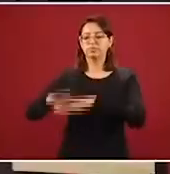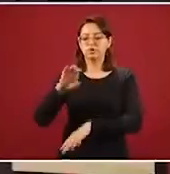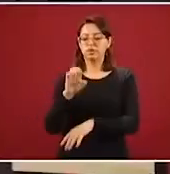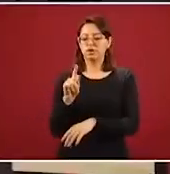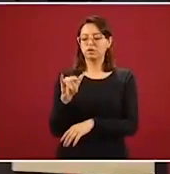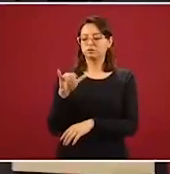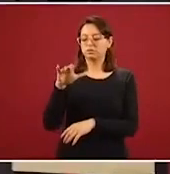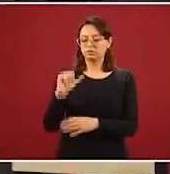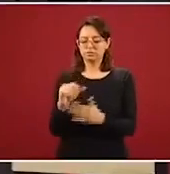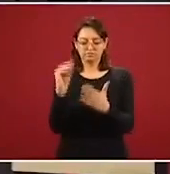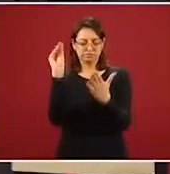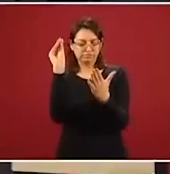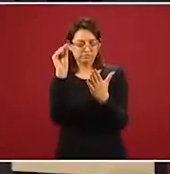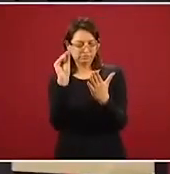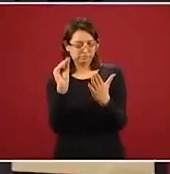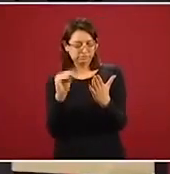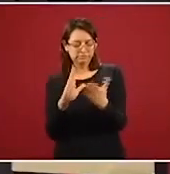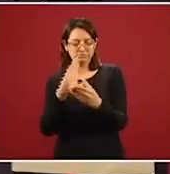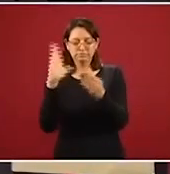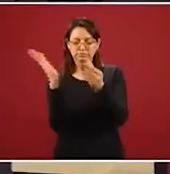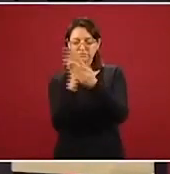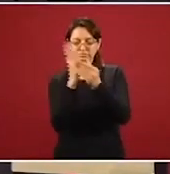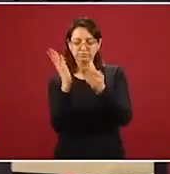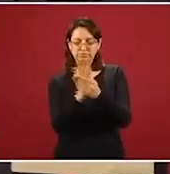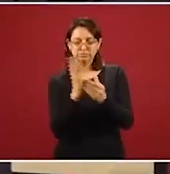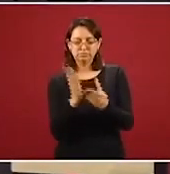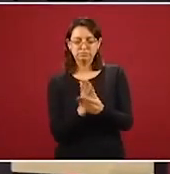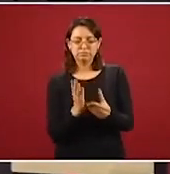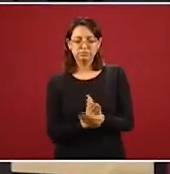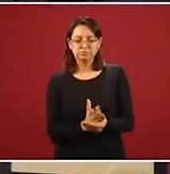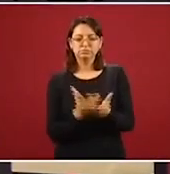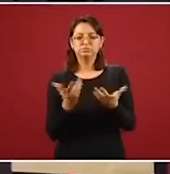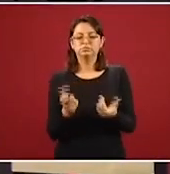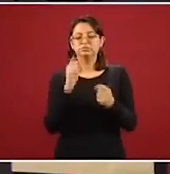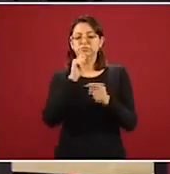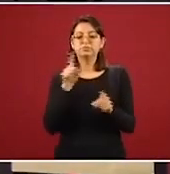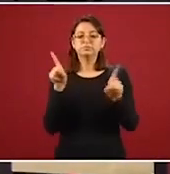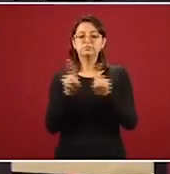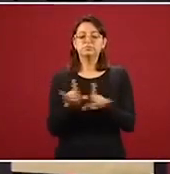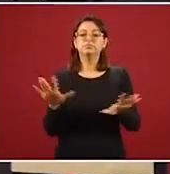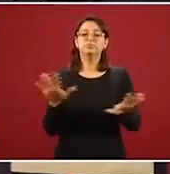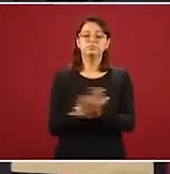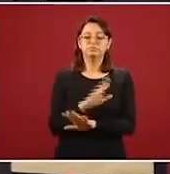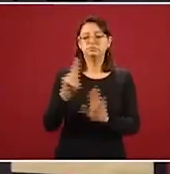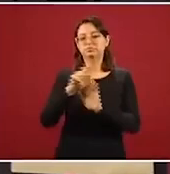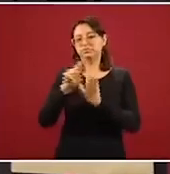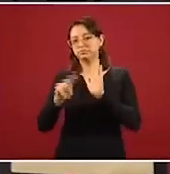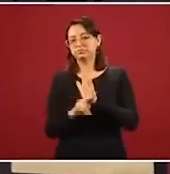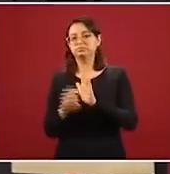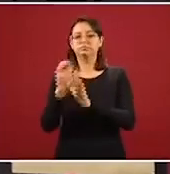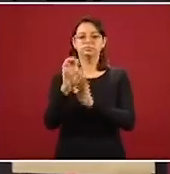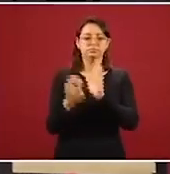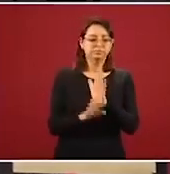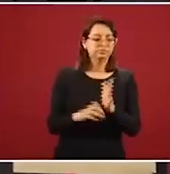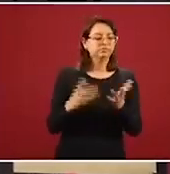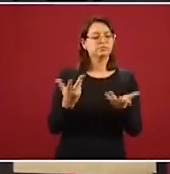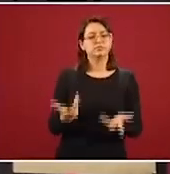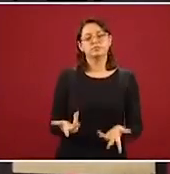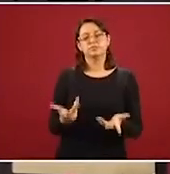integrado elementos, incluso cambios de estándares y de prácticas o regulatorias en el tema